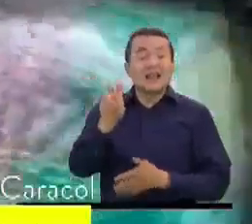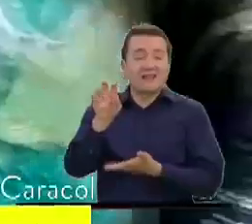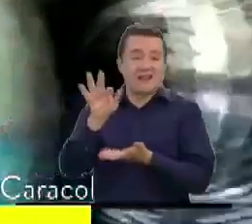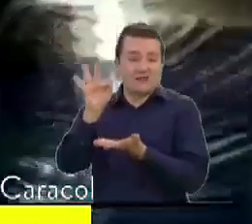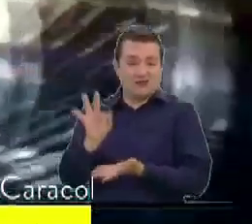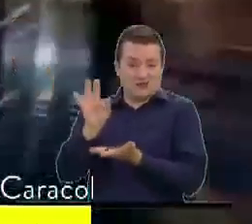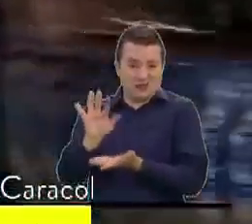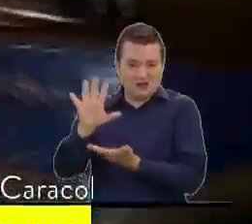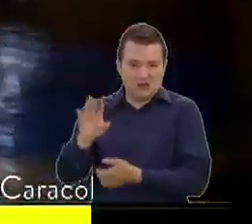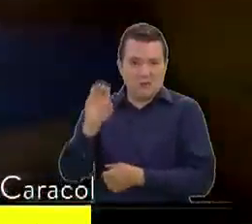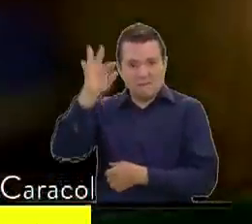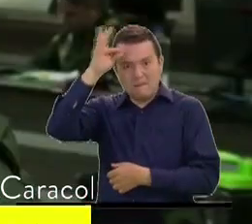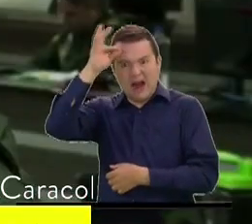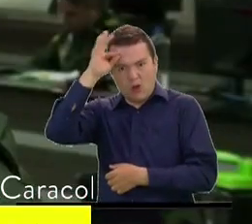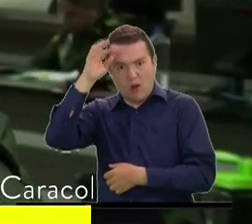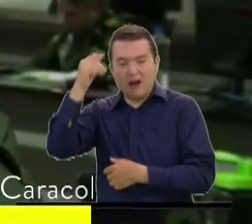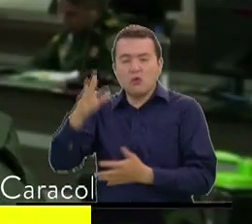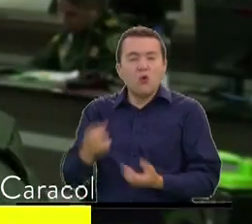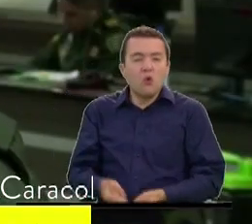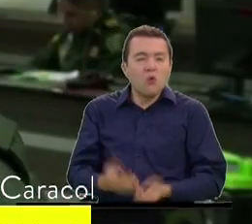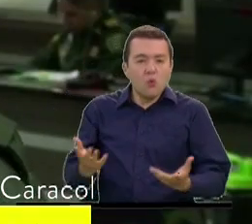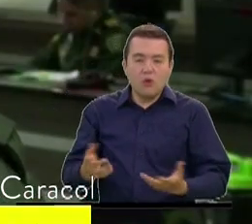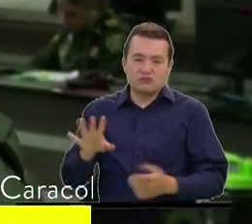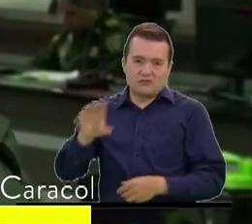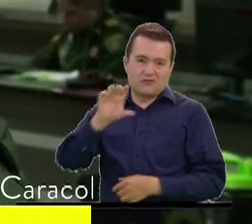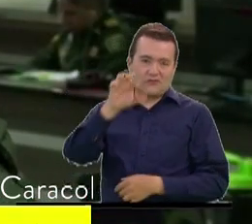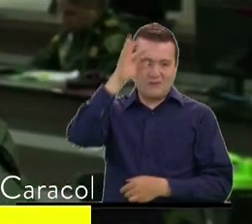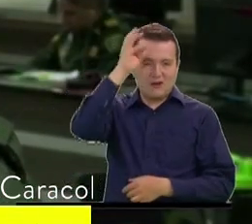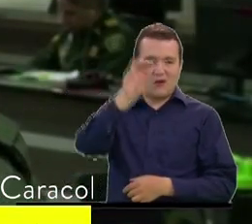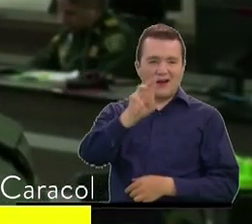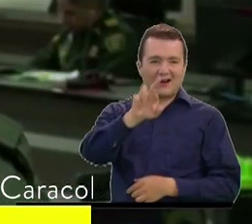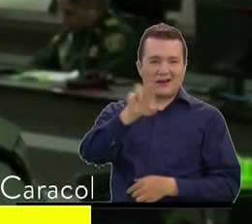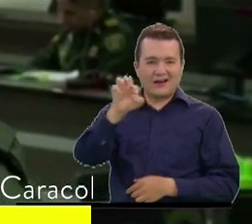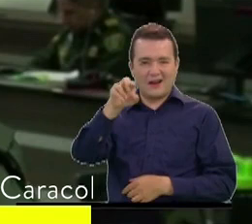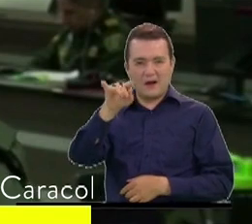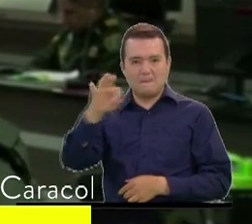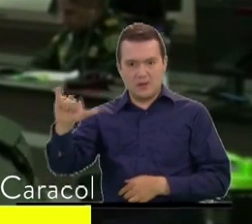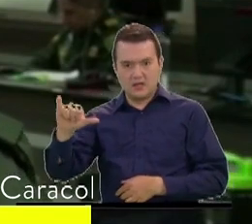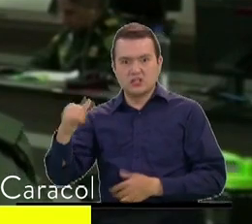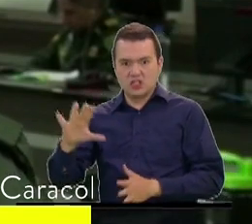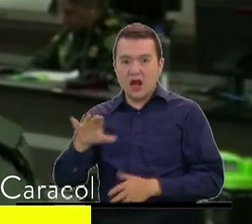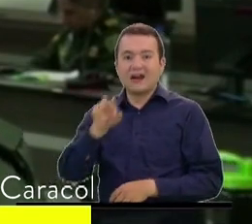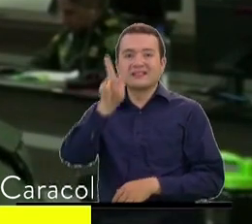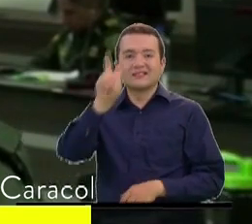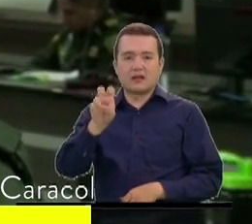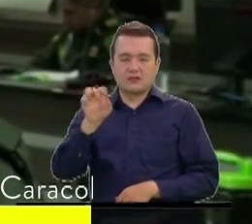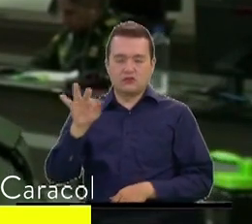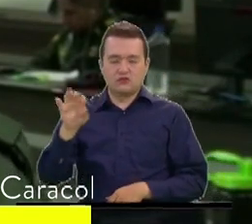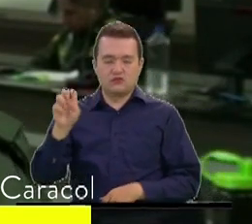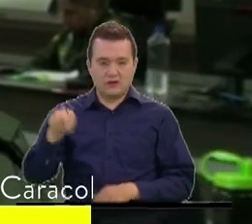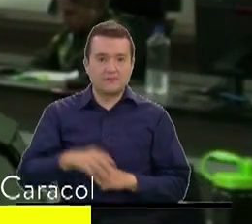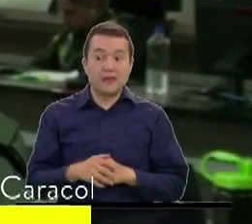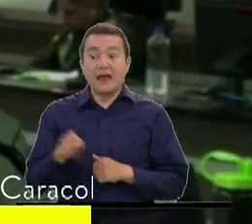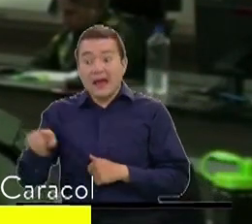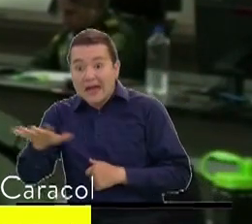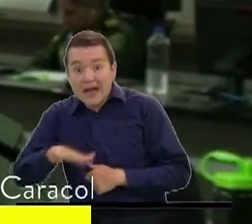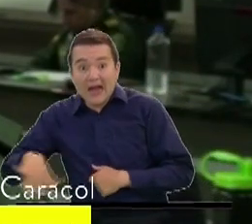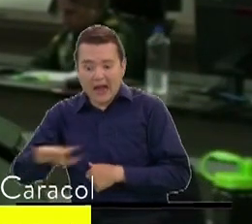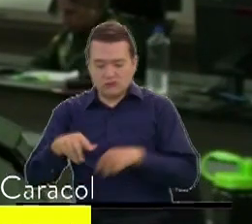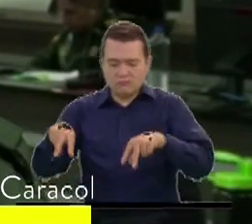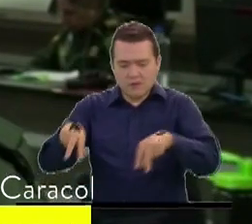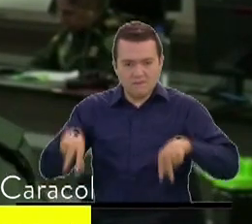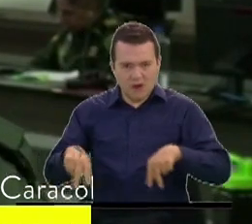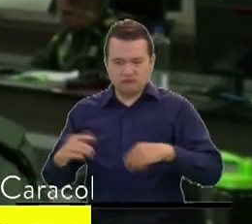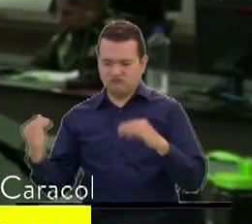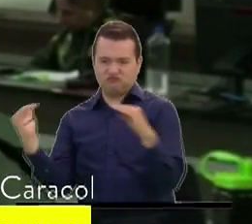Esta incautación se logra gracias a la pericia de los uniformados que estaban en el área de prevención vial. Igualmente